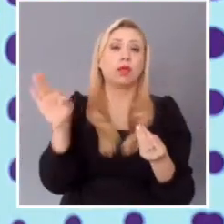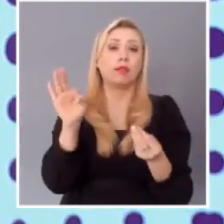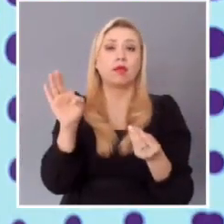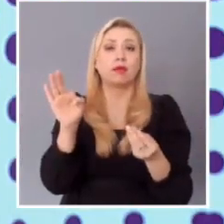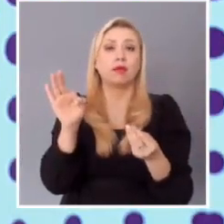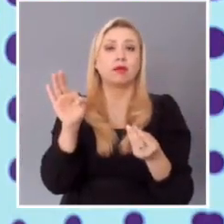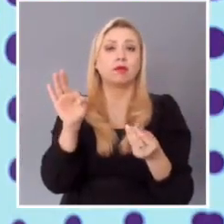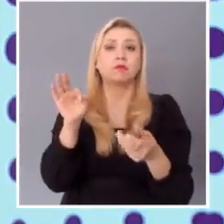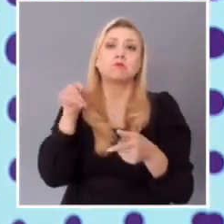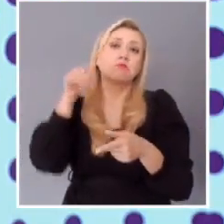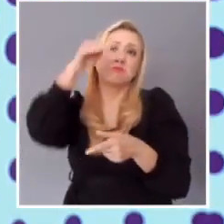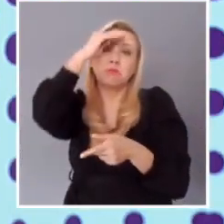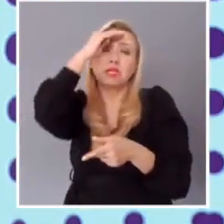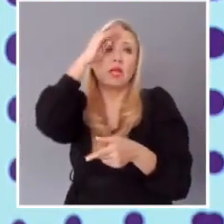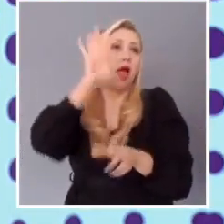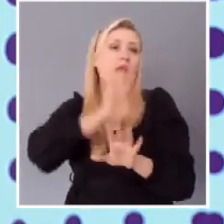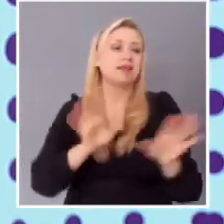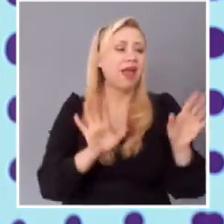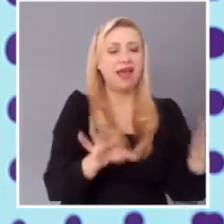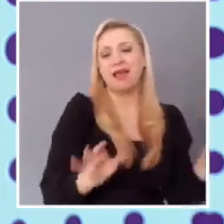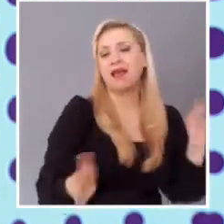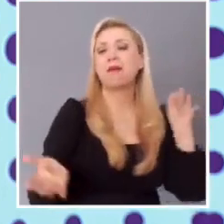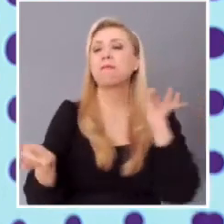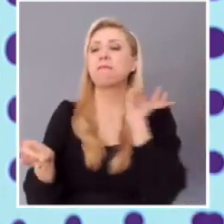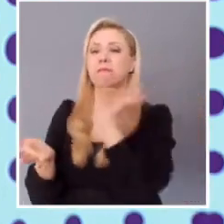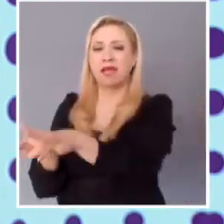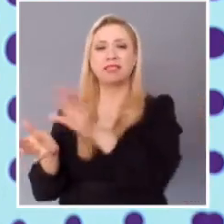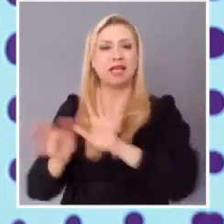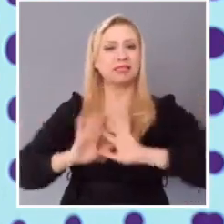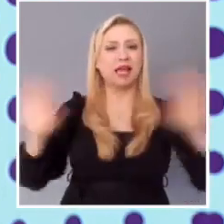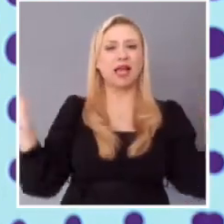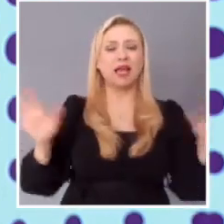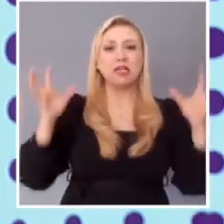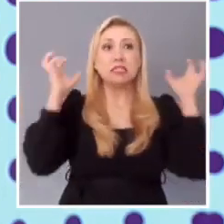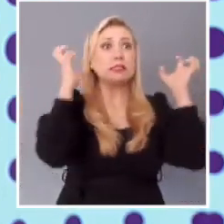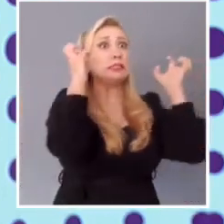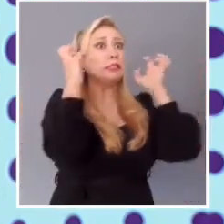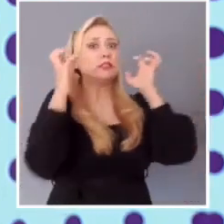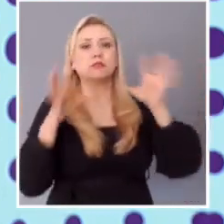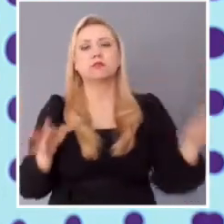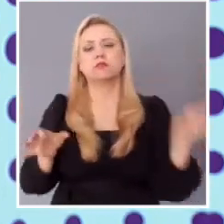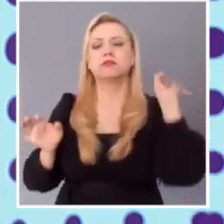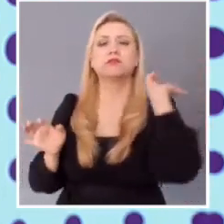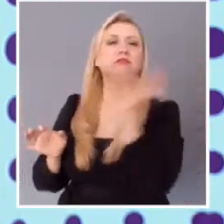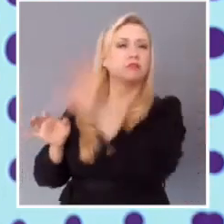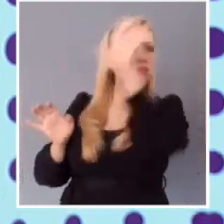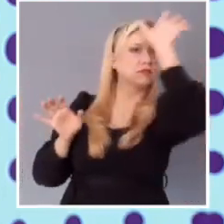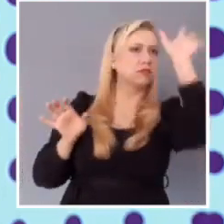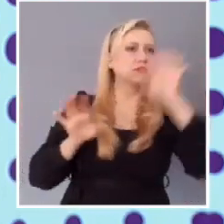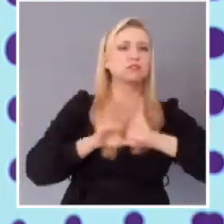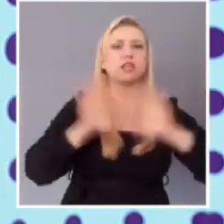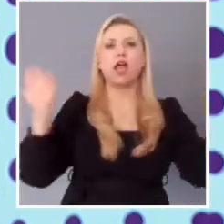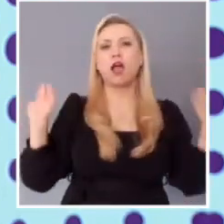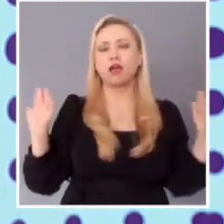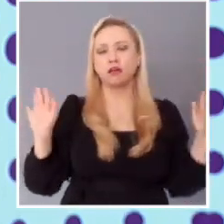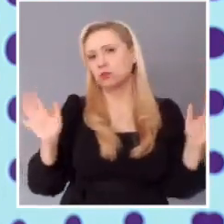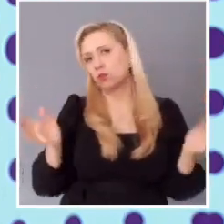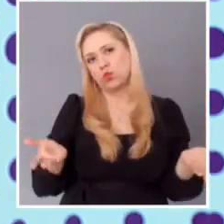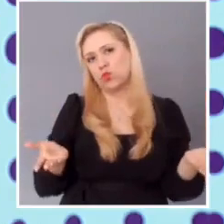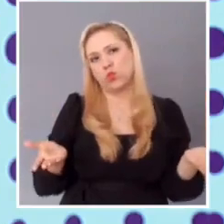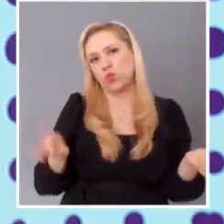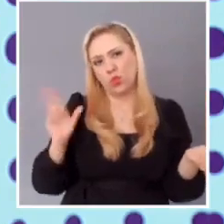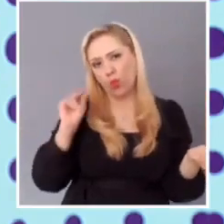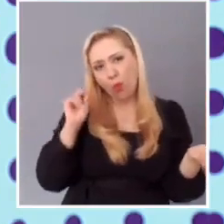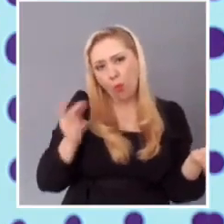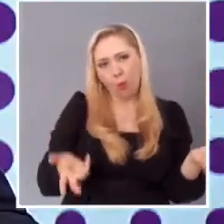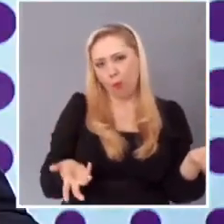solamente es como, bueno, pues tienes este trastorno, este diagnóstico, además, pues ahí te va la pastillita, ¿no? Claro. Y otra cosa, y entonces ahí te